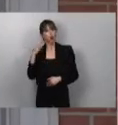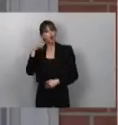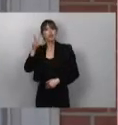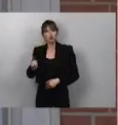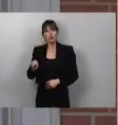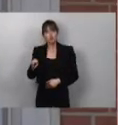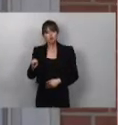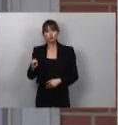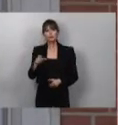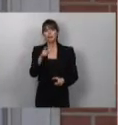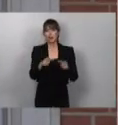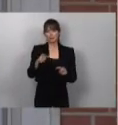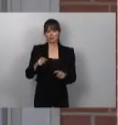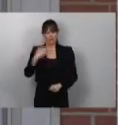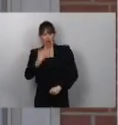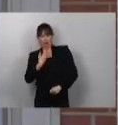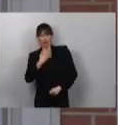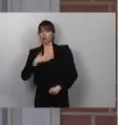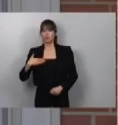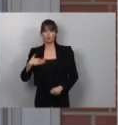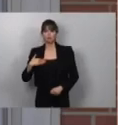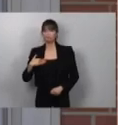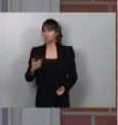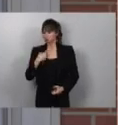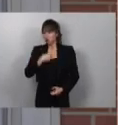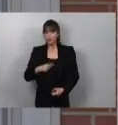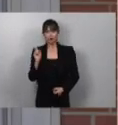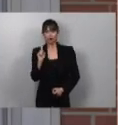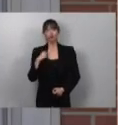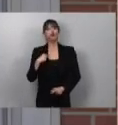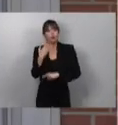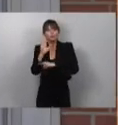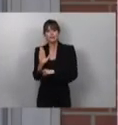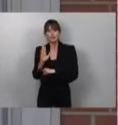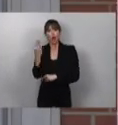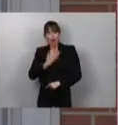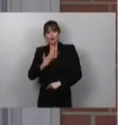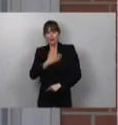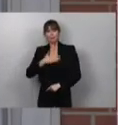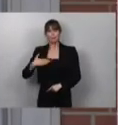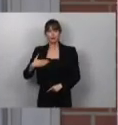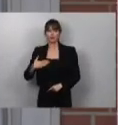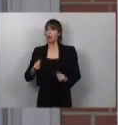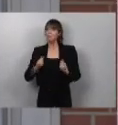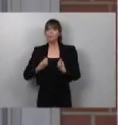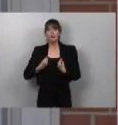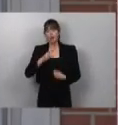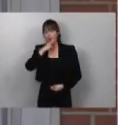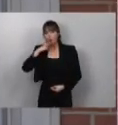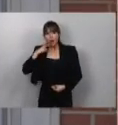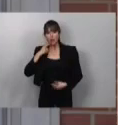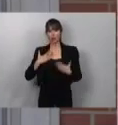Ahora yo creo que no yo creo que no Es más yo creo que que después de esta intervención y las conclusiones que se vayan ahí